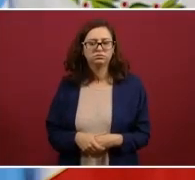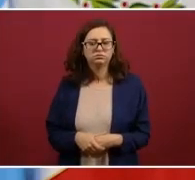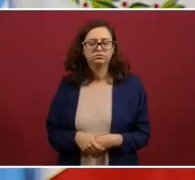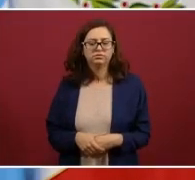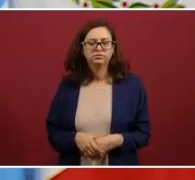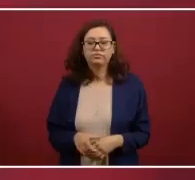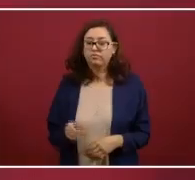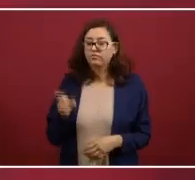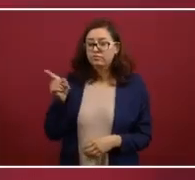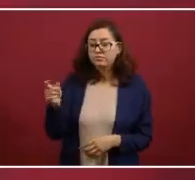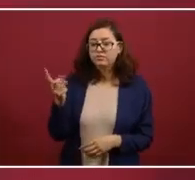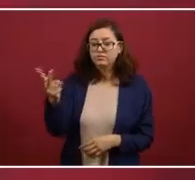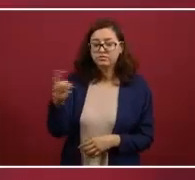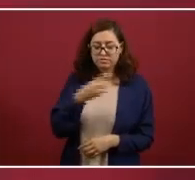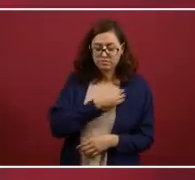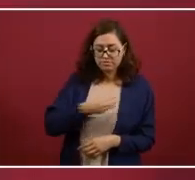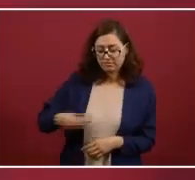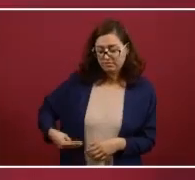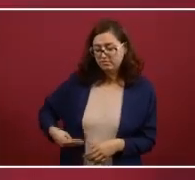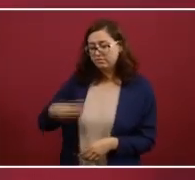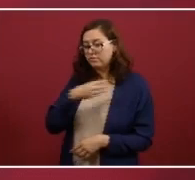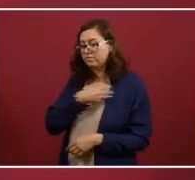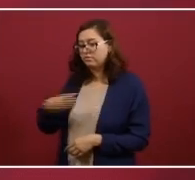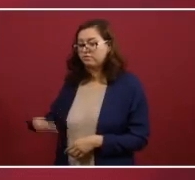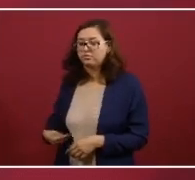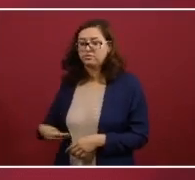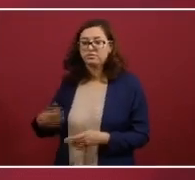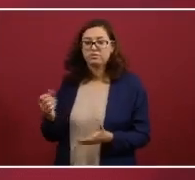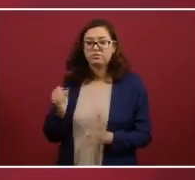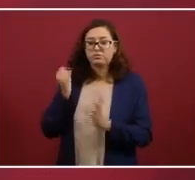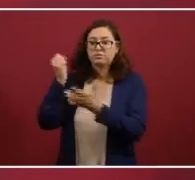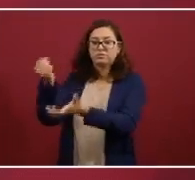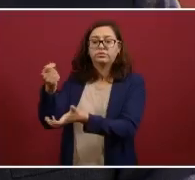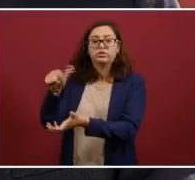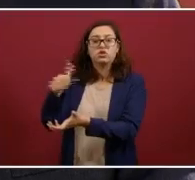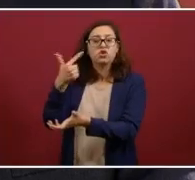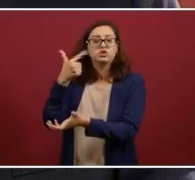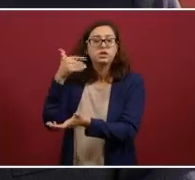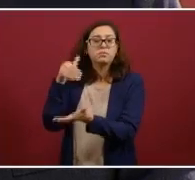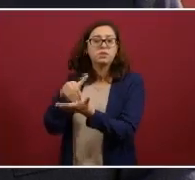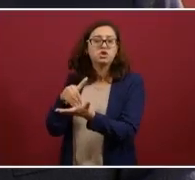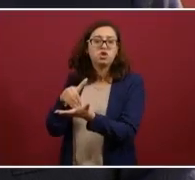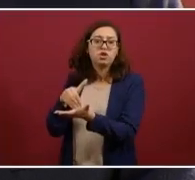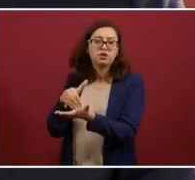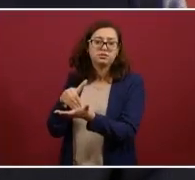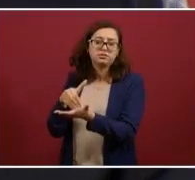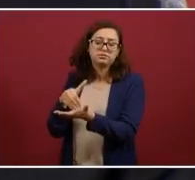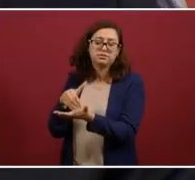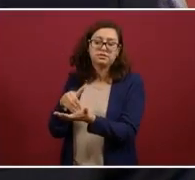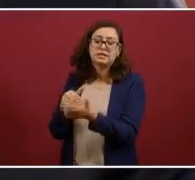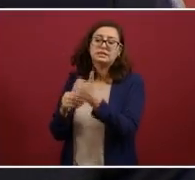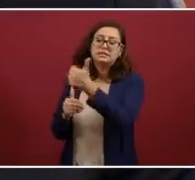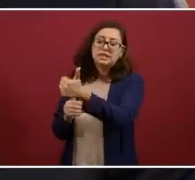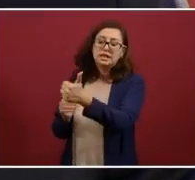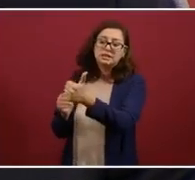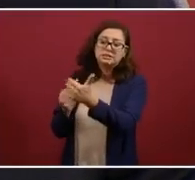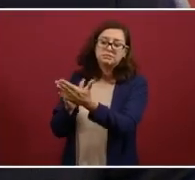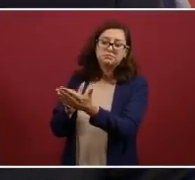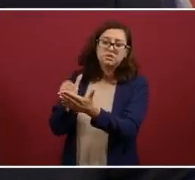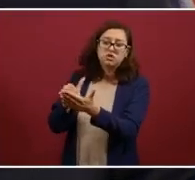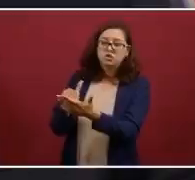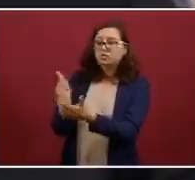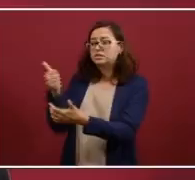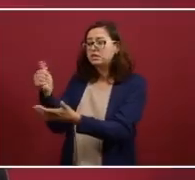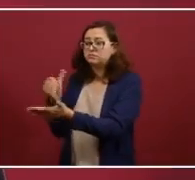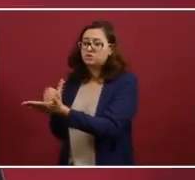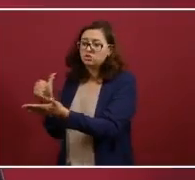en total de presupuesto 12 millones, 6 millones al año cada